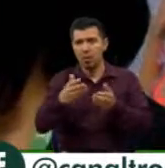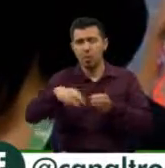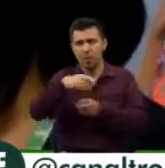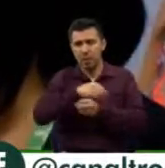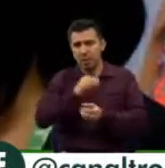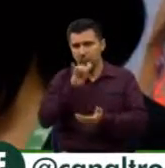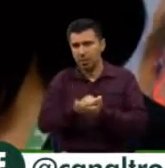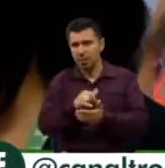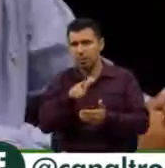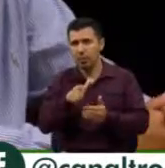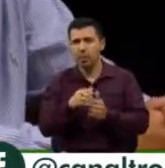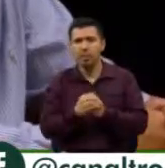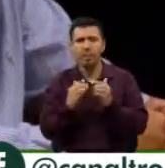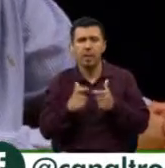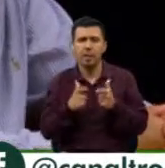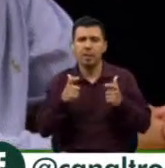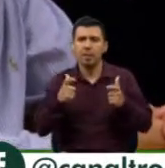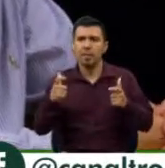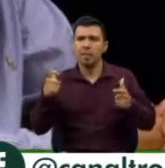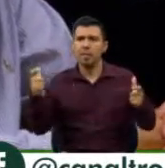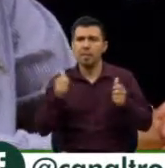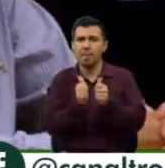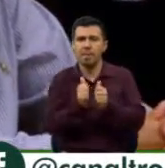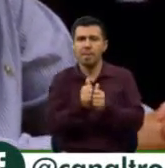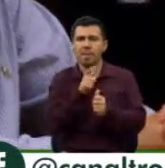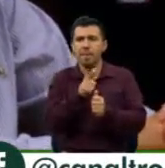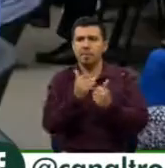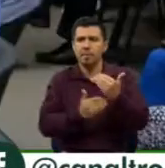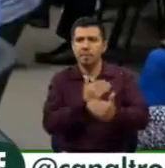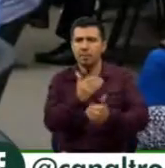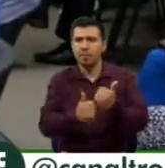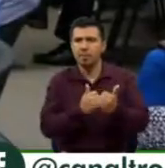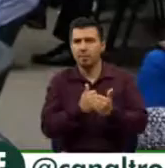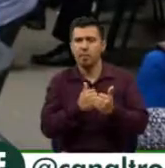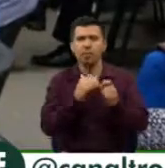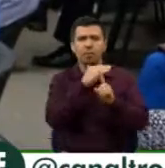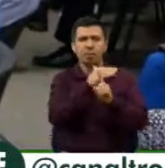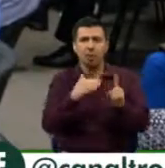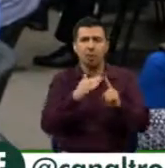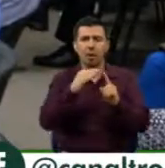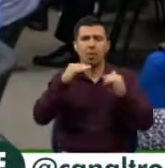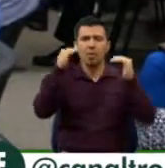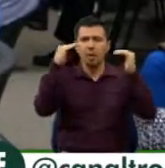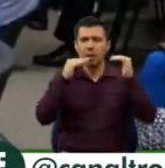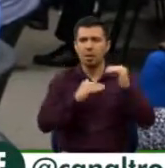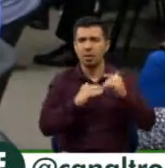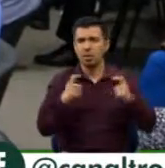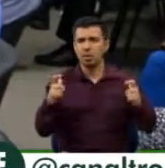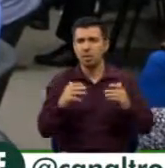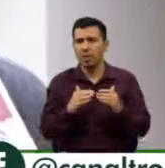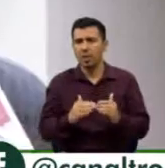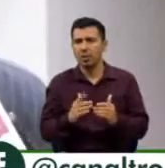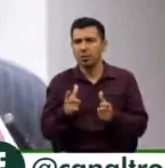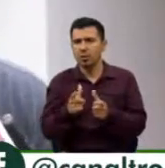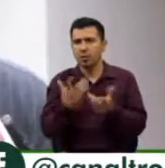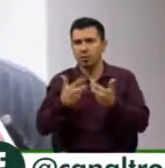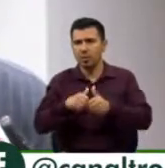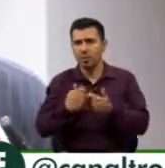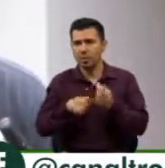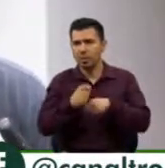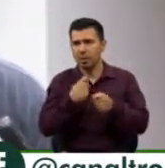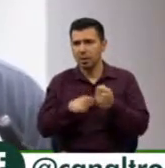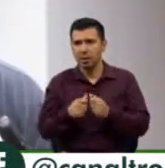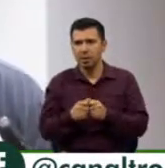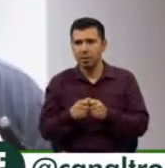a consolidar el crecimiento y acompañamiento en los pequeños y medianos empresarios santanderianos. La dinámica empresarial sigue